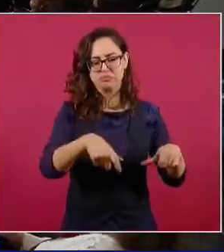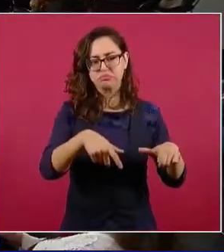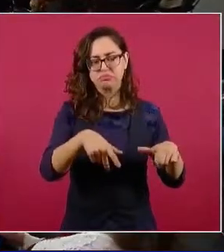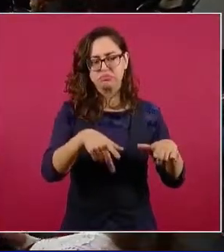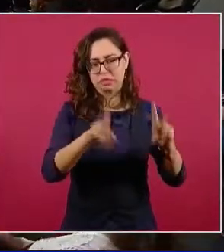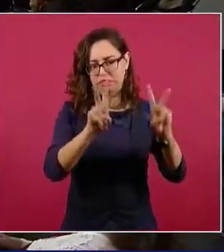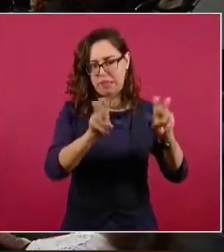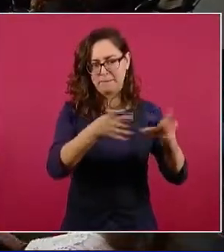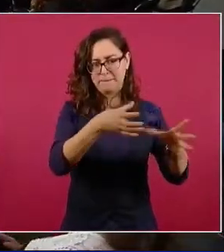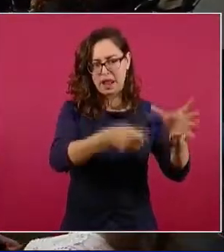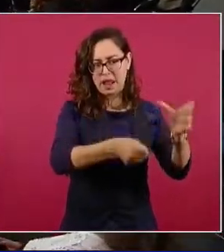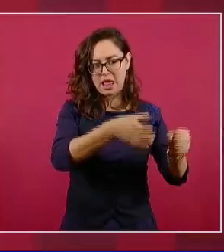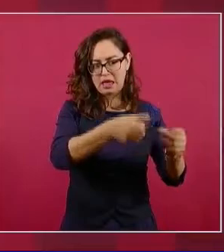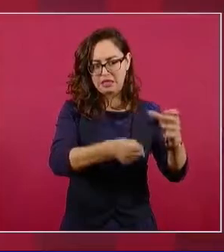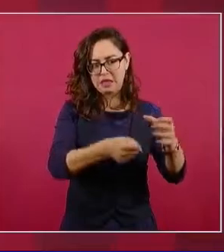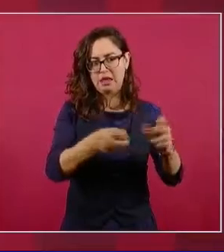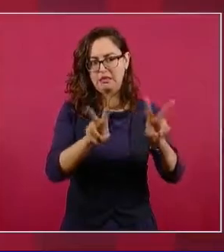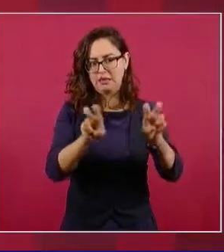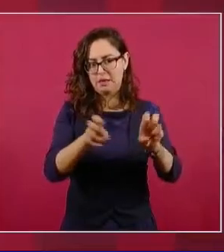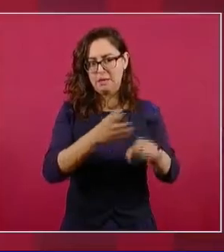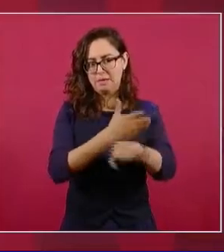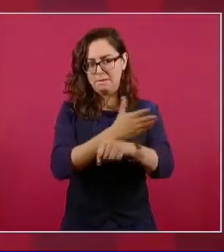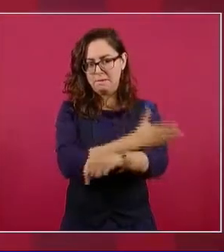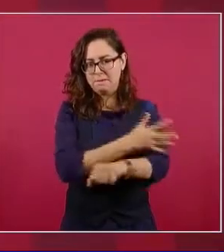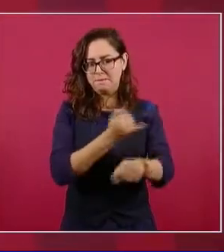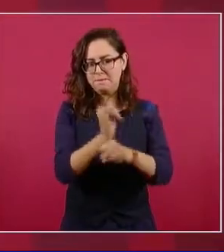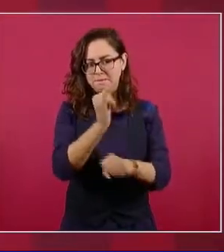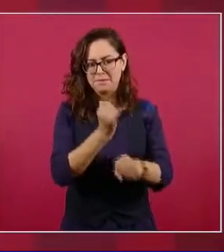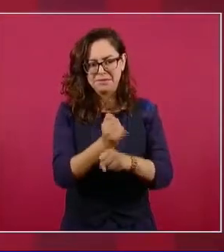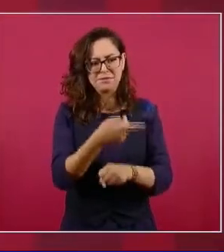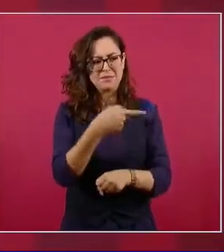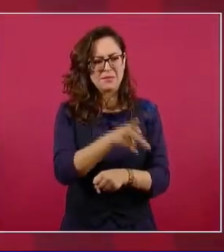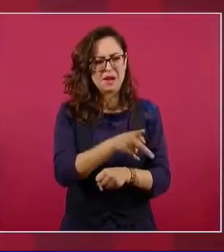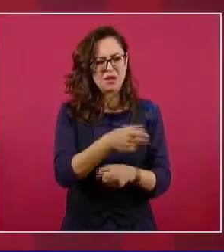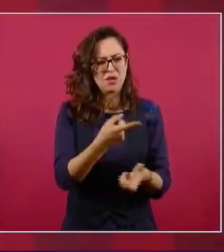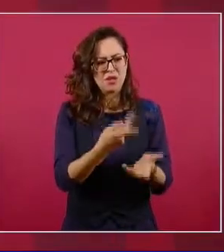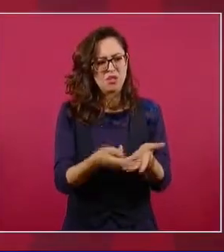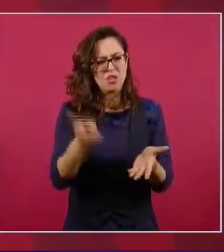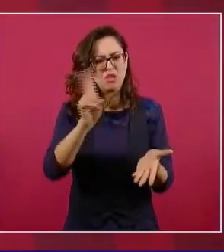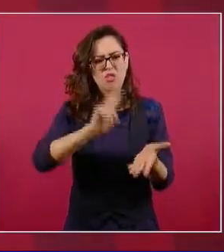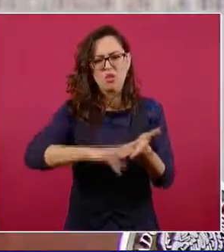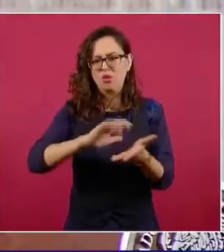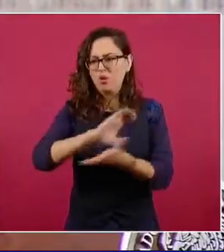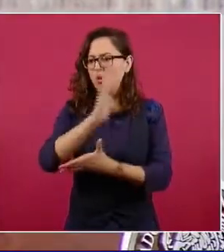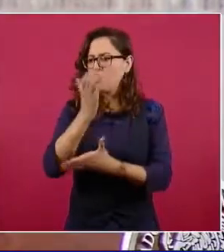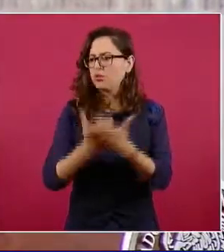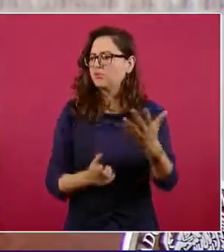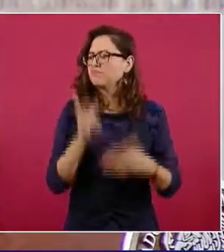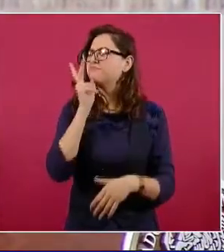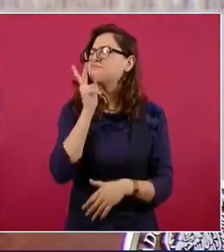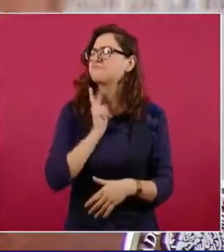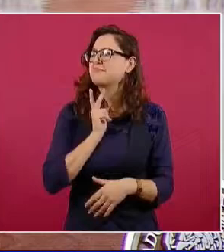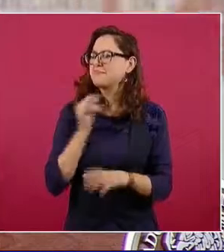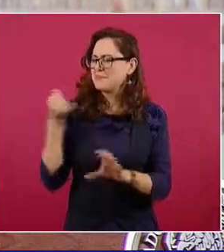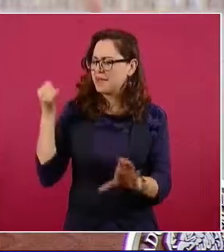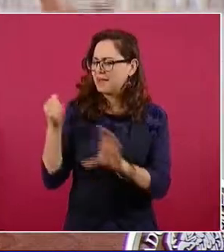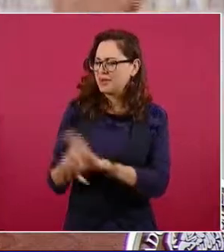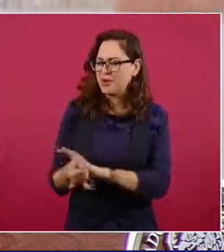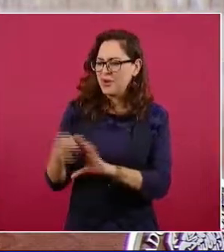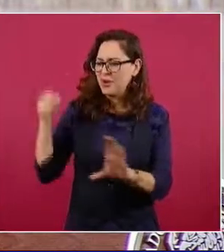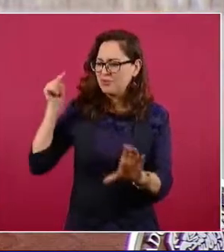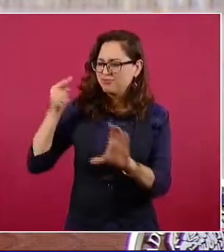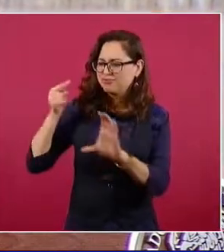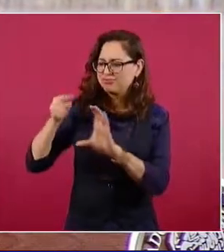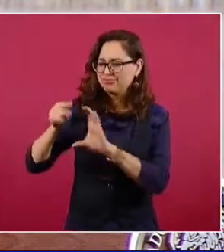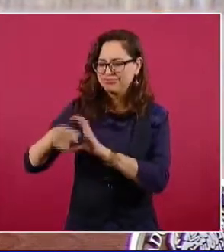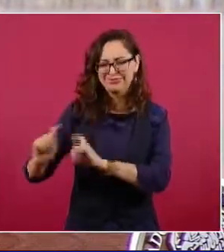O el ejemplo que les he dado a conocer de un periodista o de una